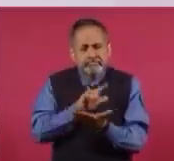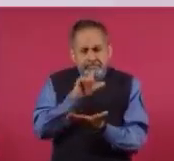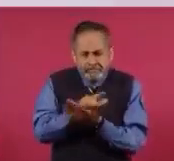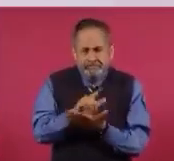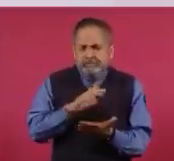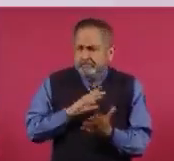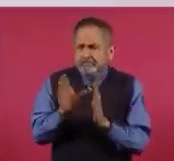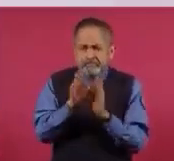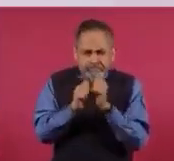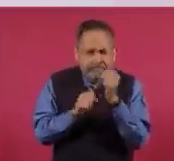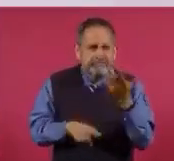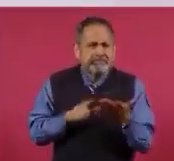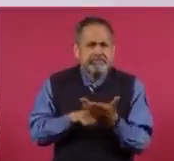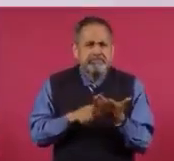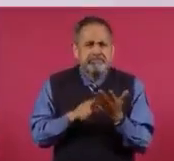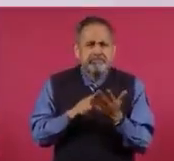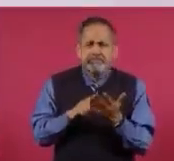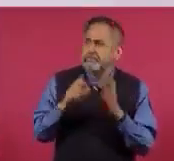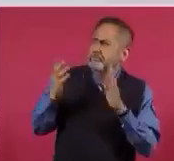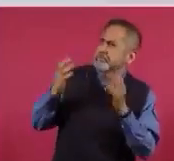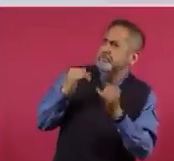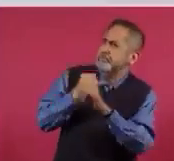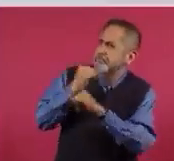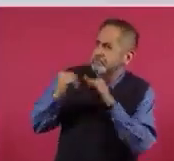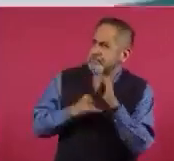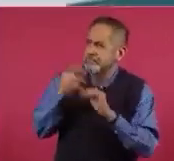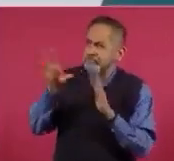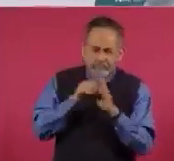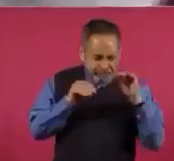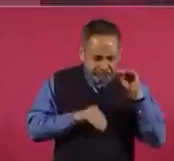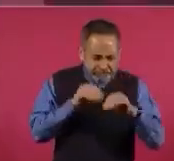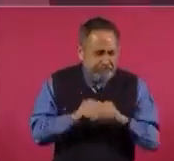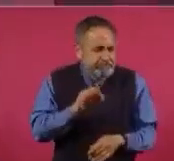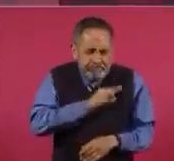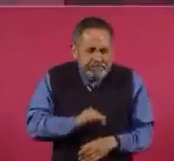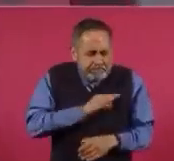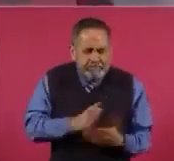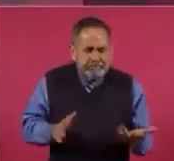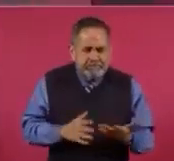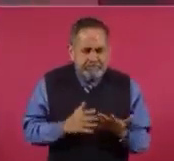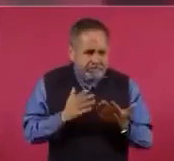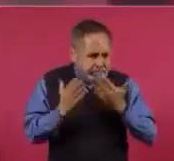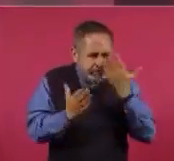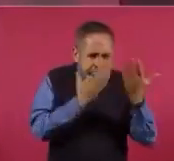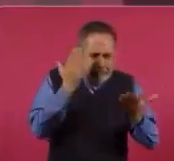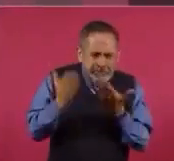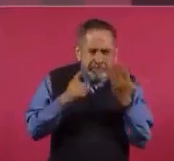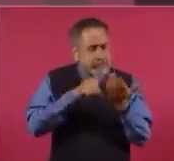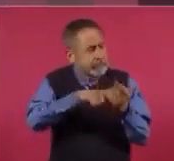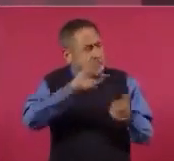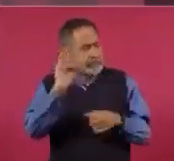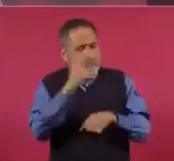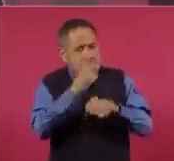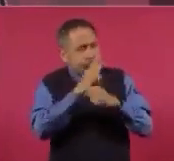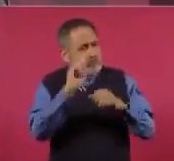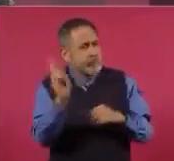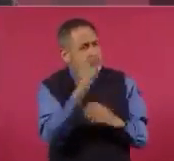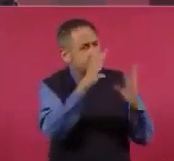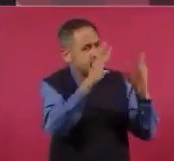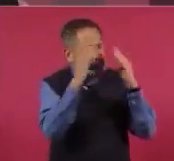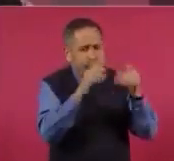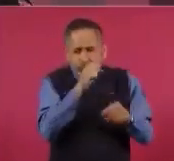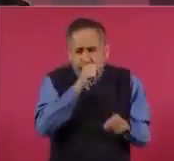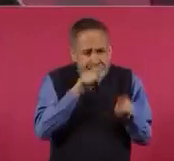constituciones derecho Comparado o sea lo que se estudia lo que se ve en la facultad de